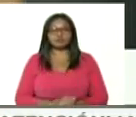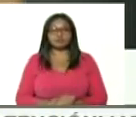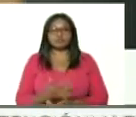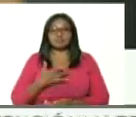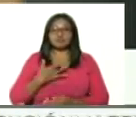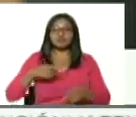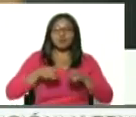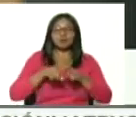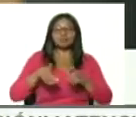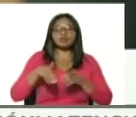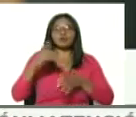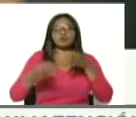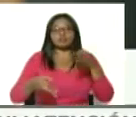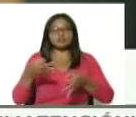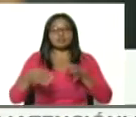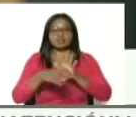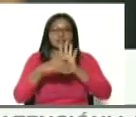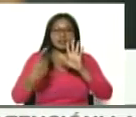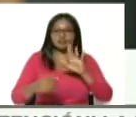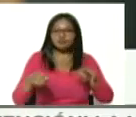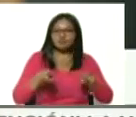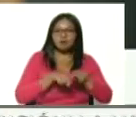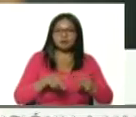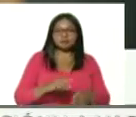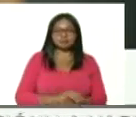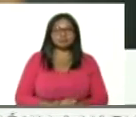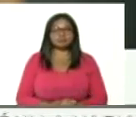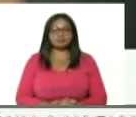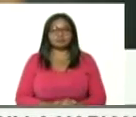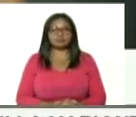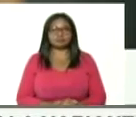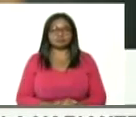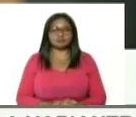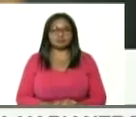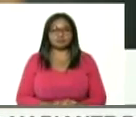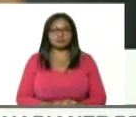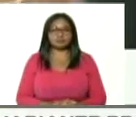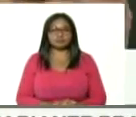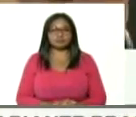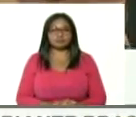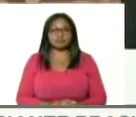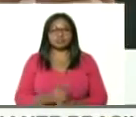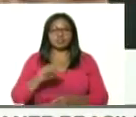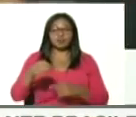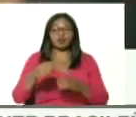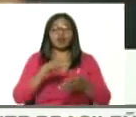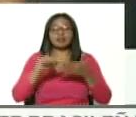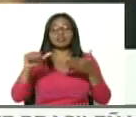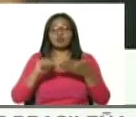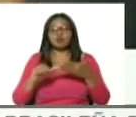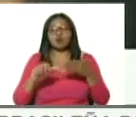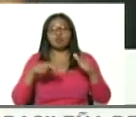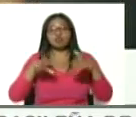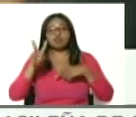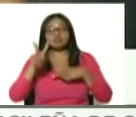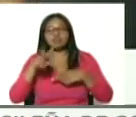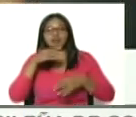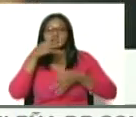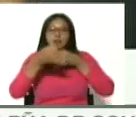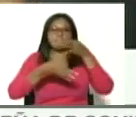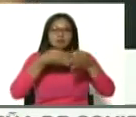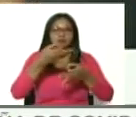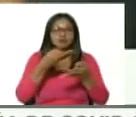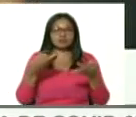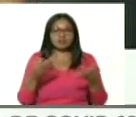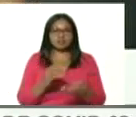justicia, derecho y de justicia, le da viabilidad. Y luego en el artículo 2 se definió eso muy bien. Por eso que yo digo que